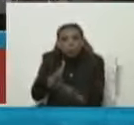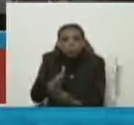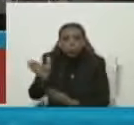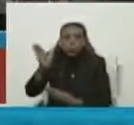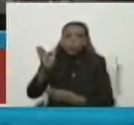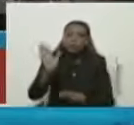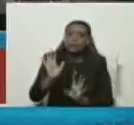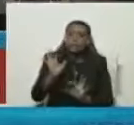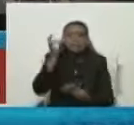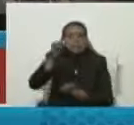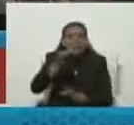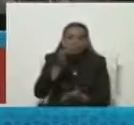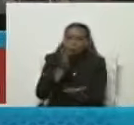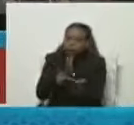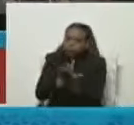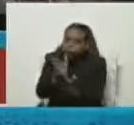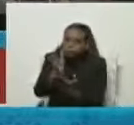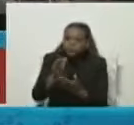irreversible.